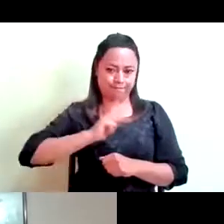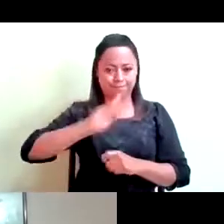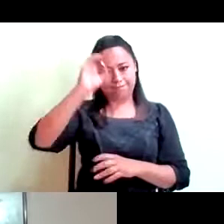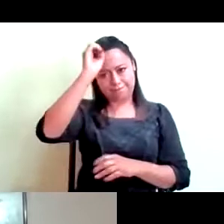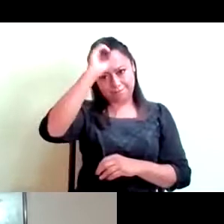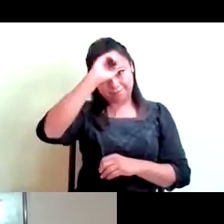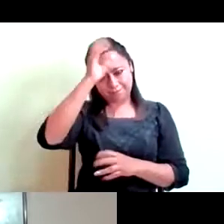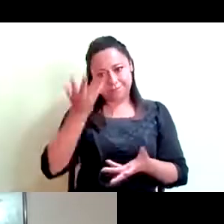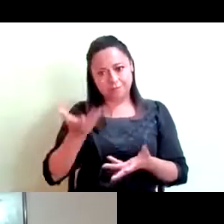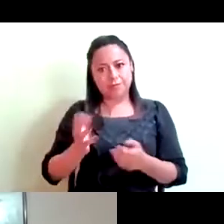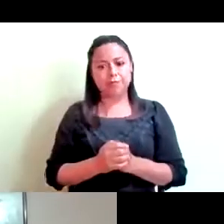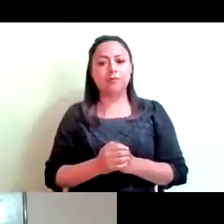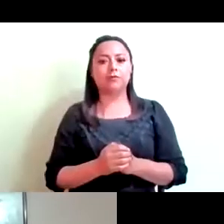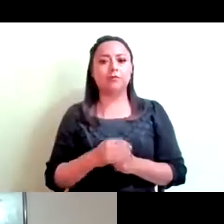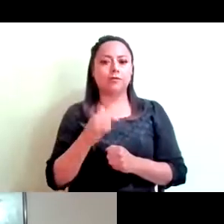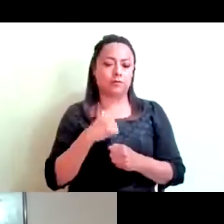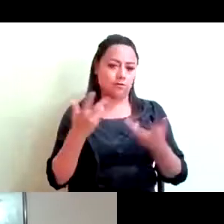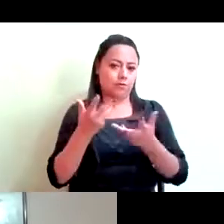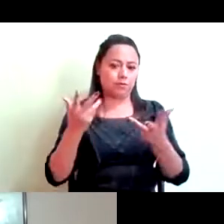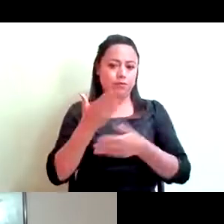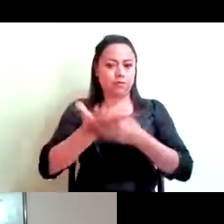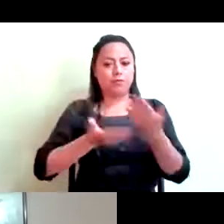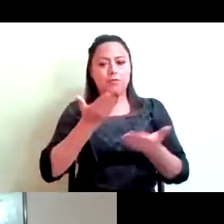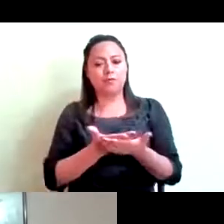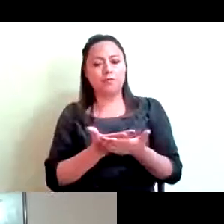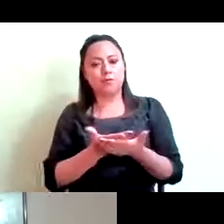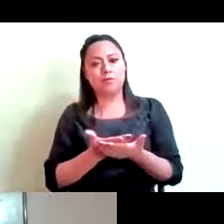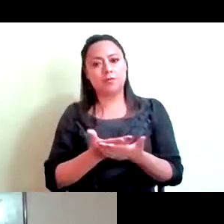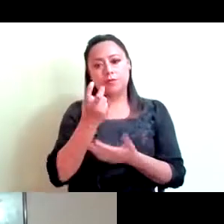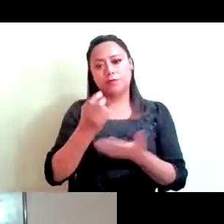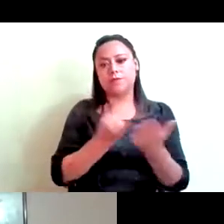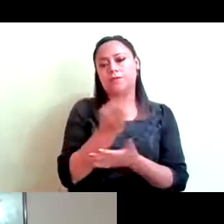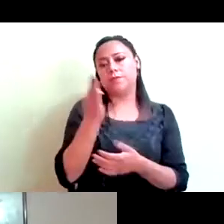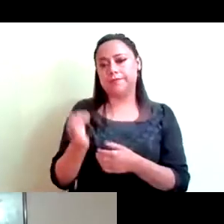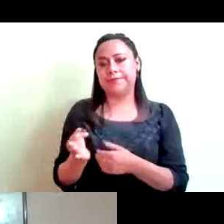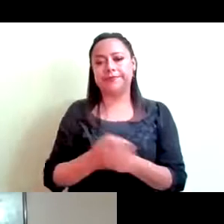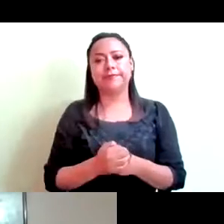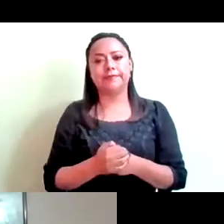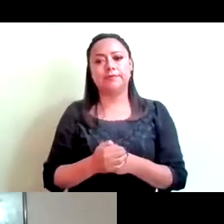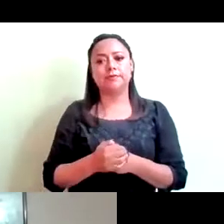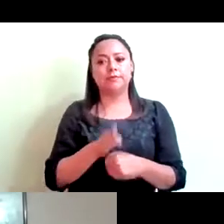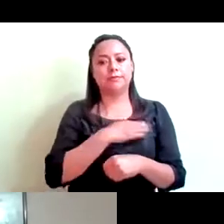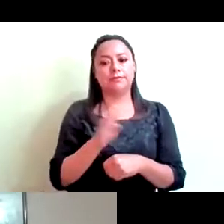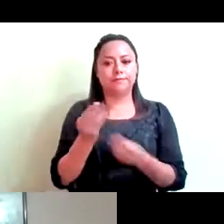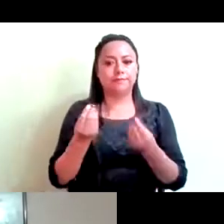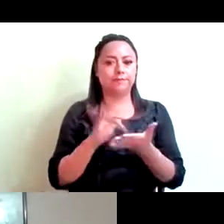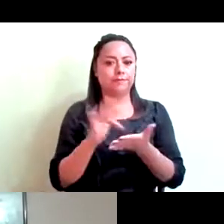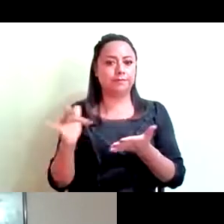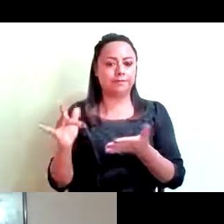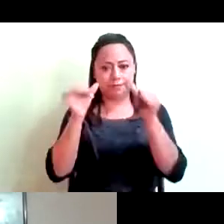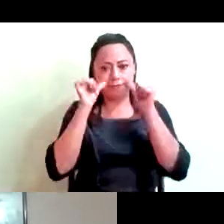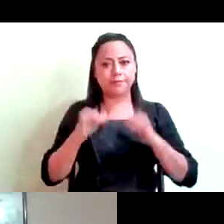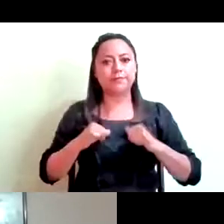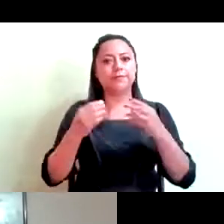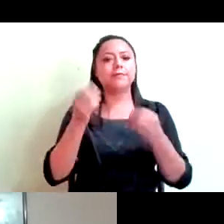las consideraciones que yo hago al dictamen. Y bueno, pues muchas gracias por la atención, diputada